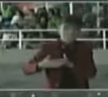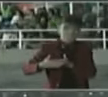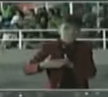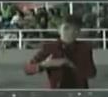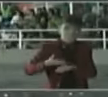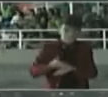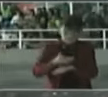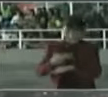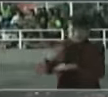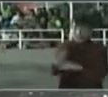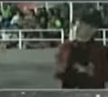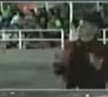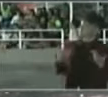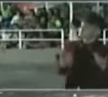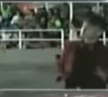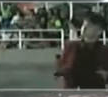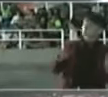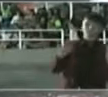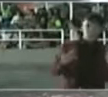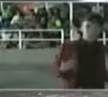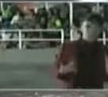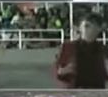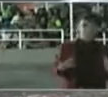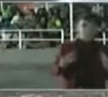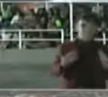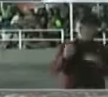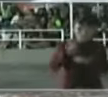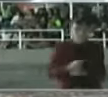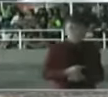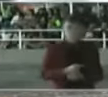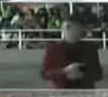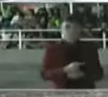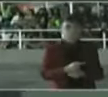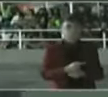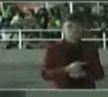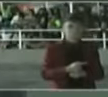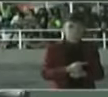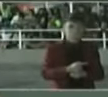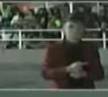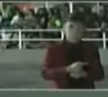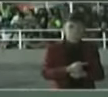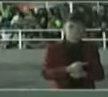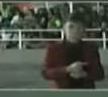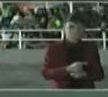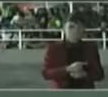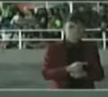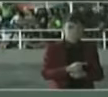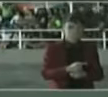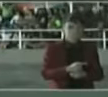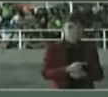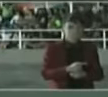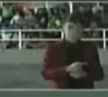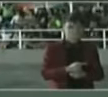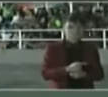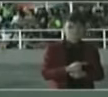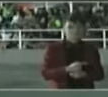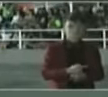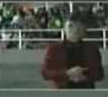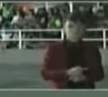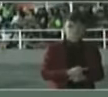había estado esperando, ahora se cumple. Los pastores están guardando